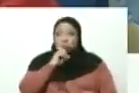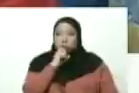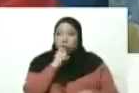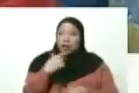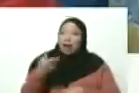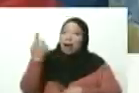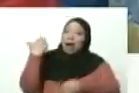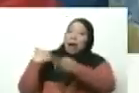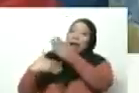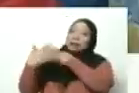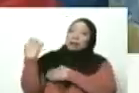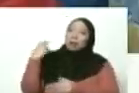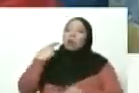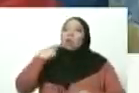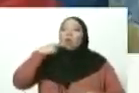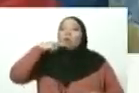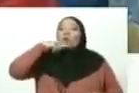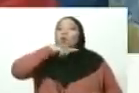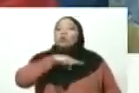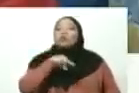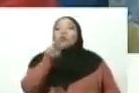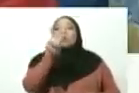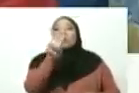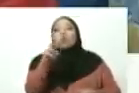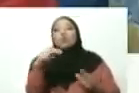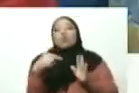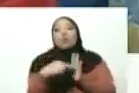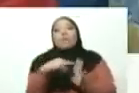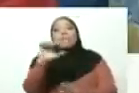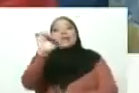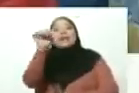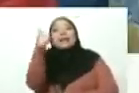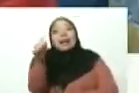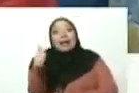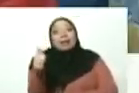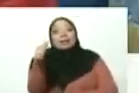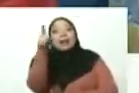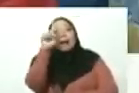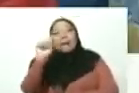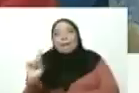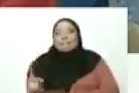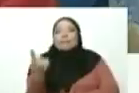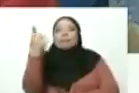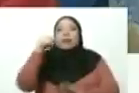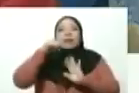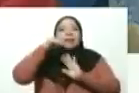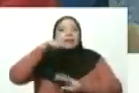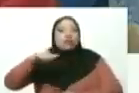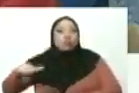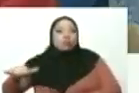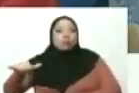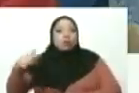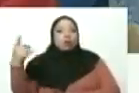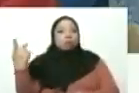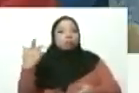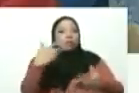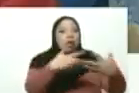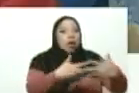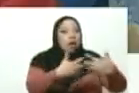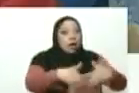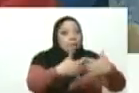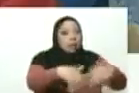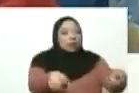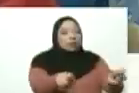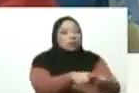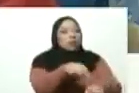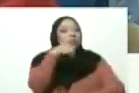remonta a octubre del año 2010 cuando se recibió la primera denuncia en contra de haba mercado de capitales